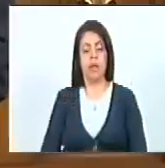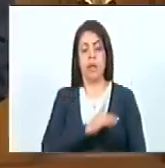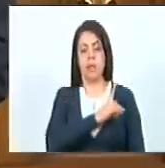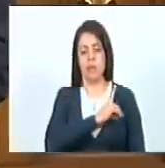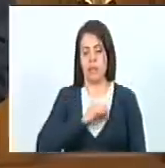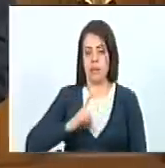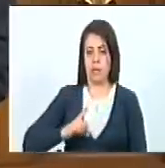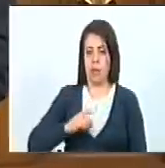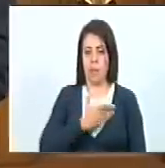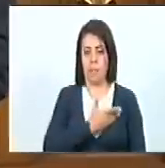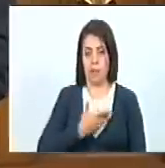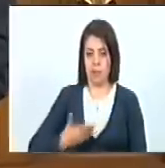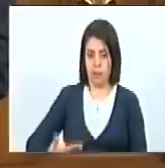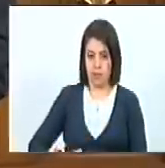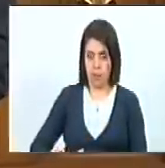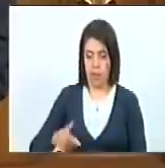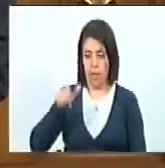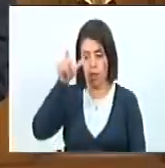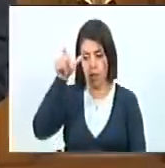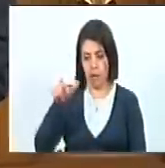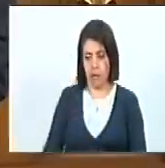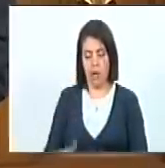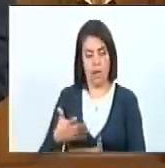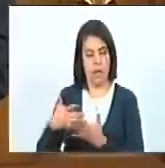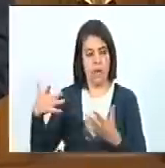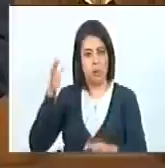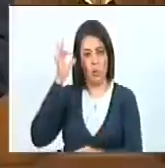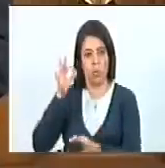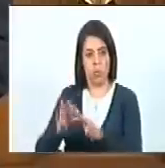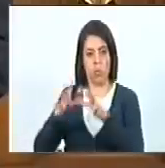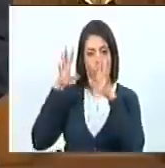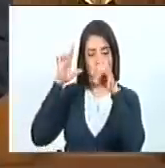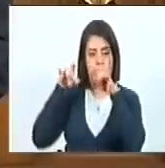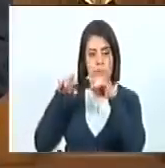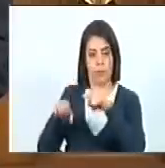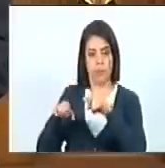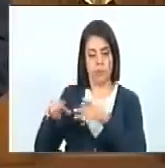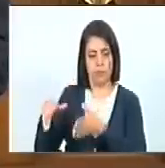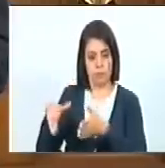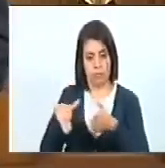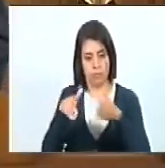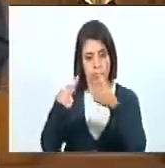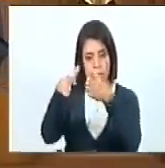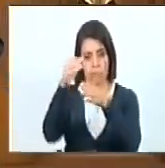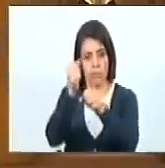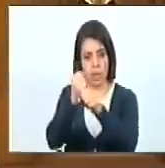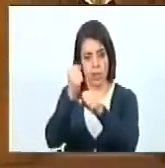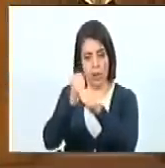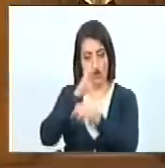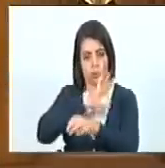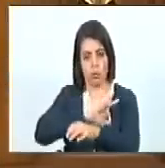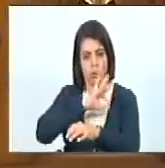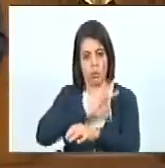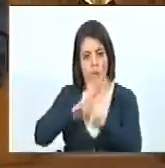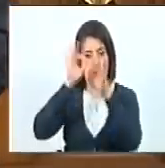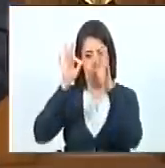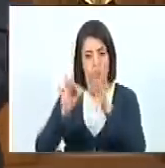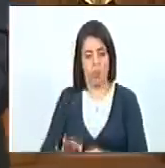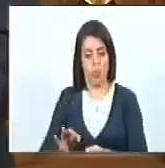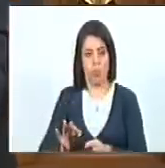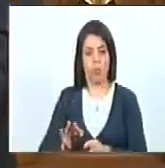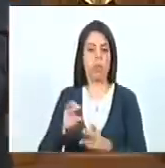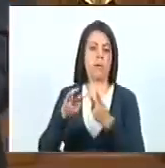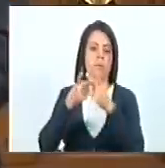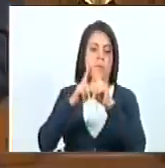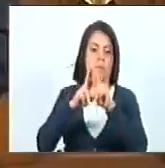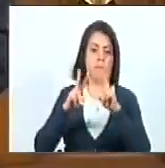al presidente Erdogan grandes éxitos en el camino a una sociedad justa por